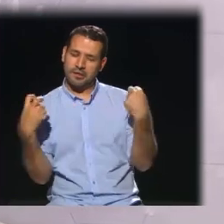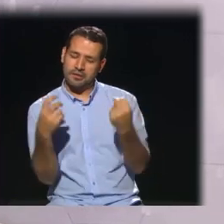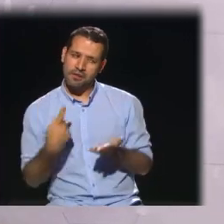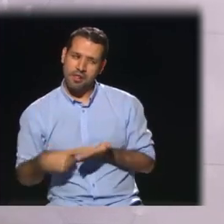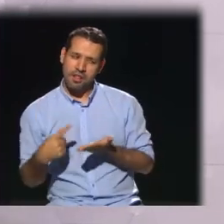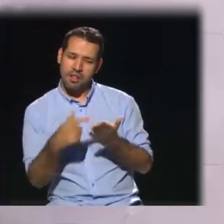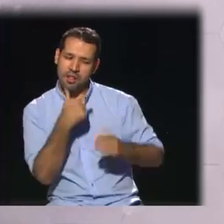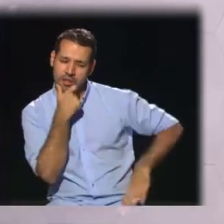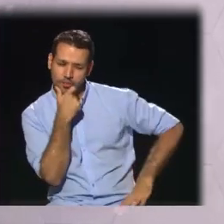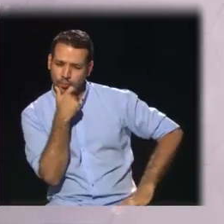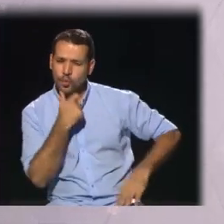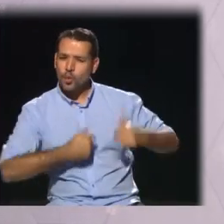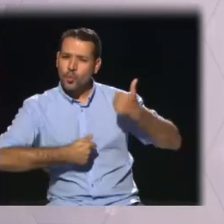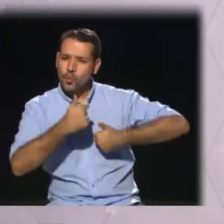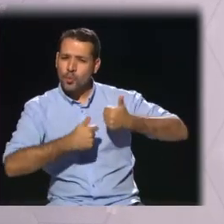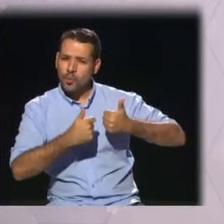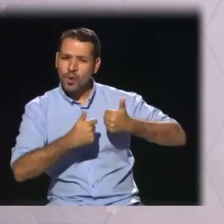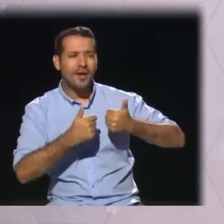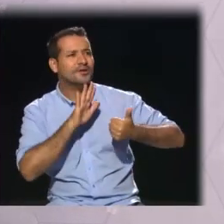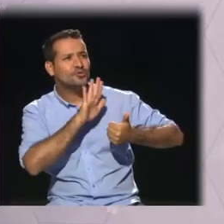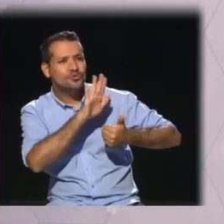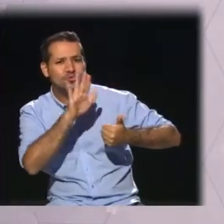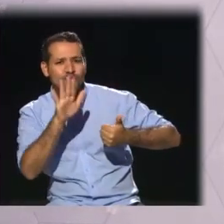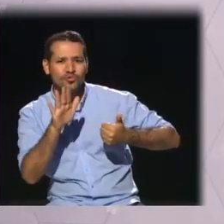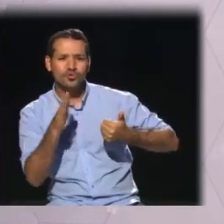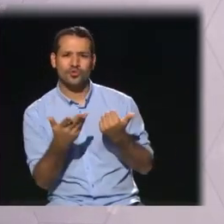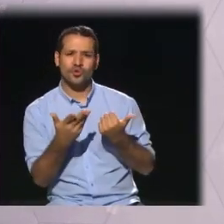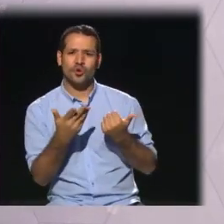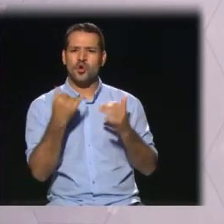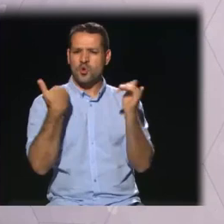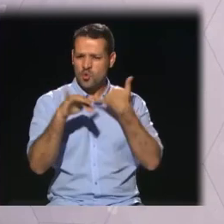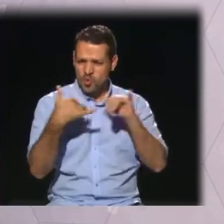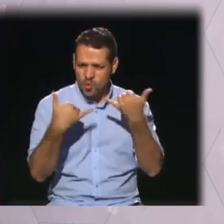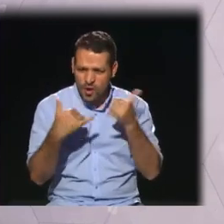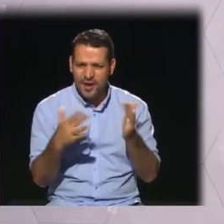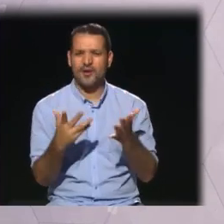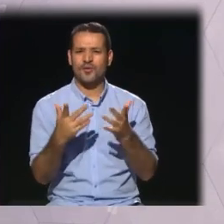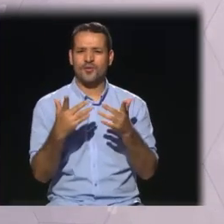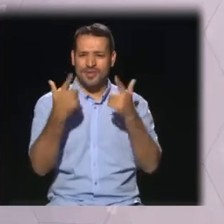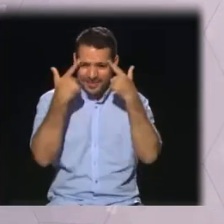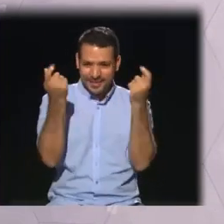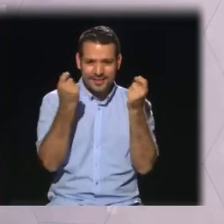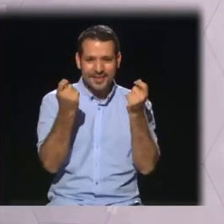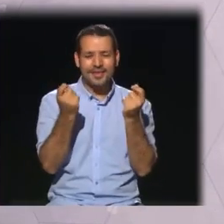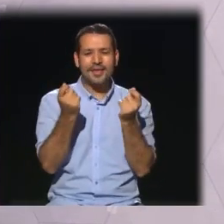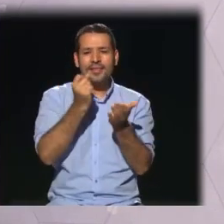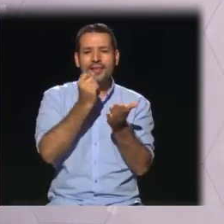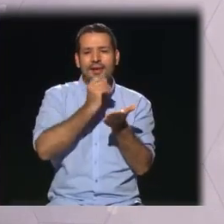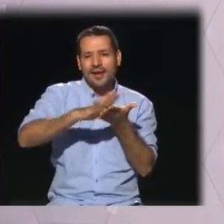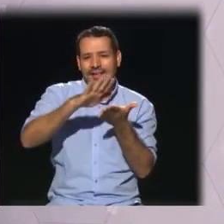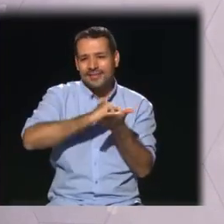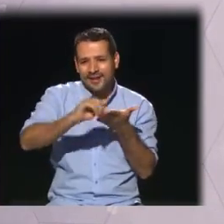de identificar sitios web, apps, juegos, todo que se pudiera en línea, todo gratuito para que todos